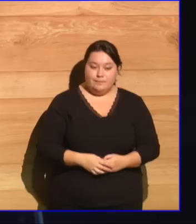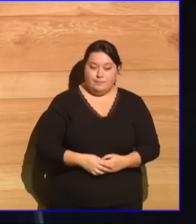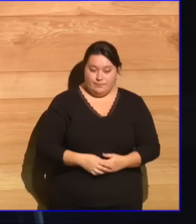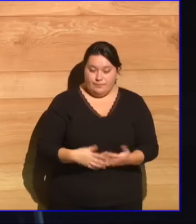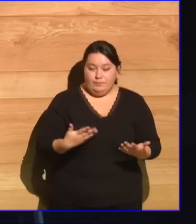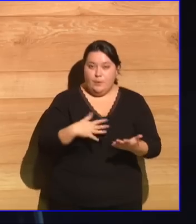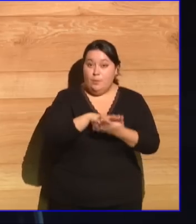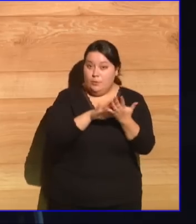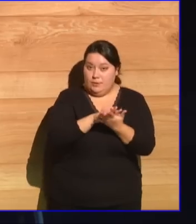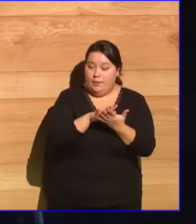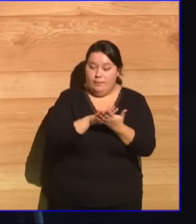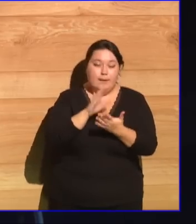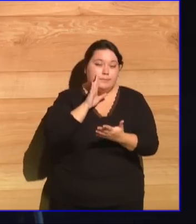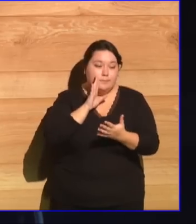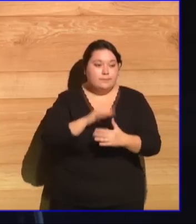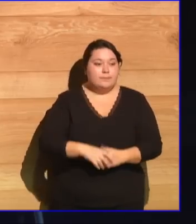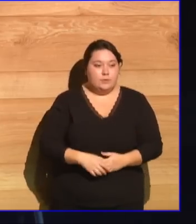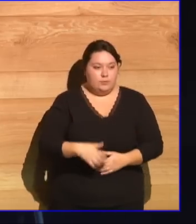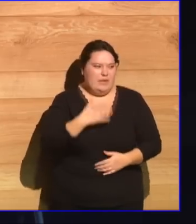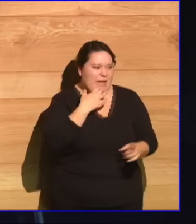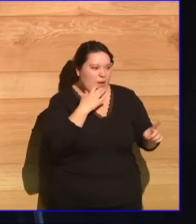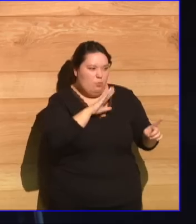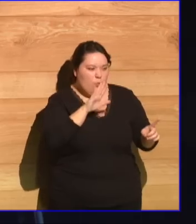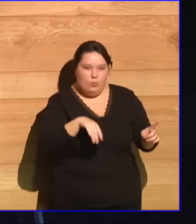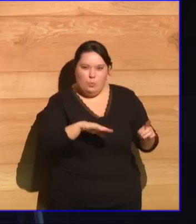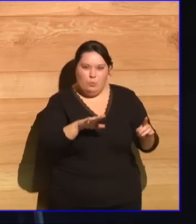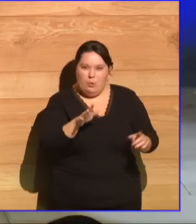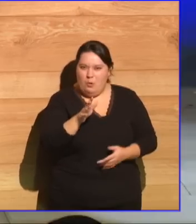Steven Spielberg, si os parece. Ese No. ejemplo era muy malo, ¿no? ¿El